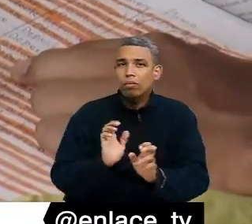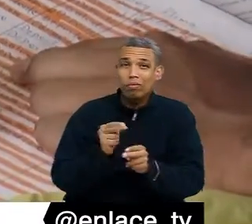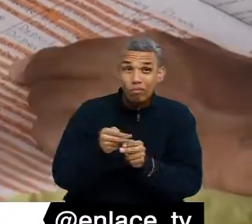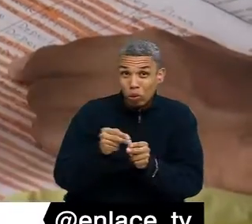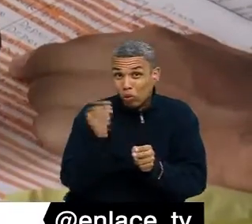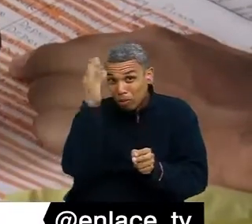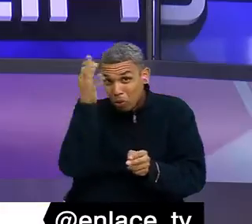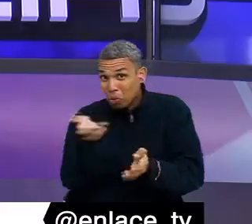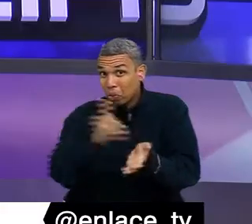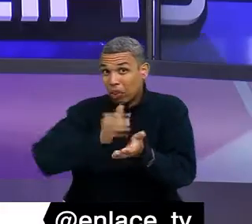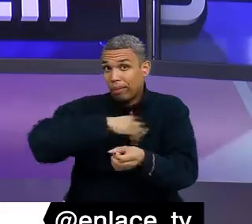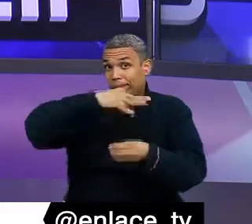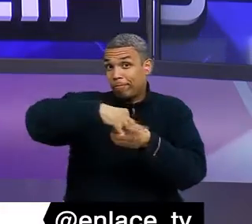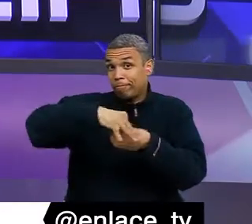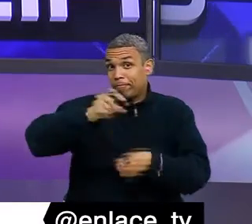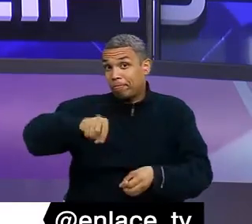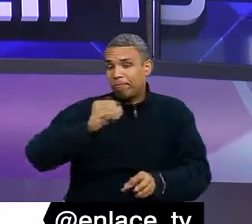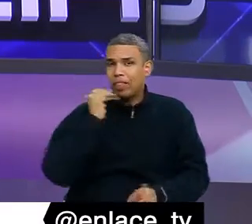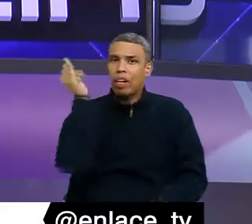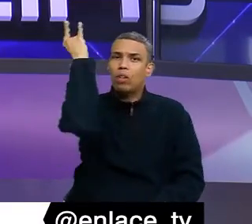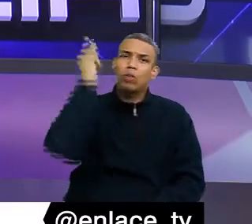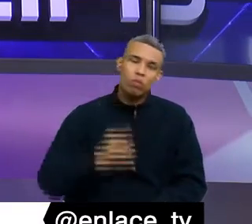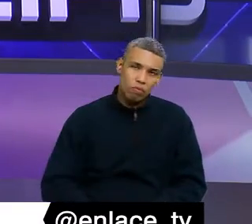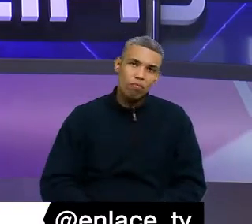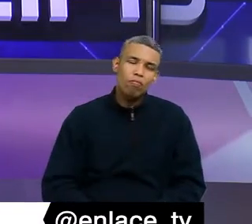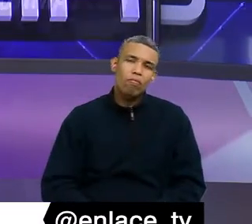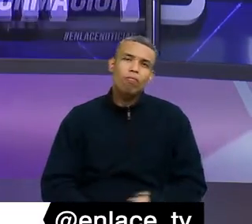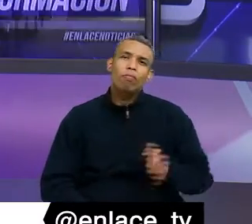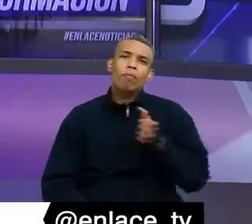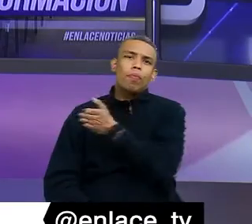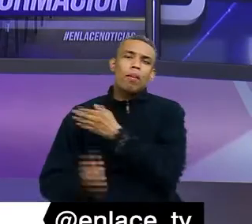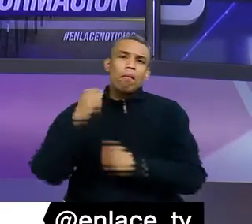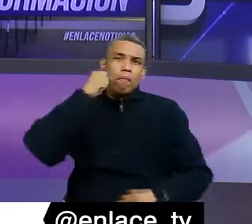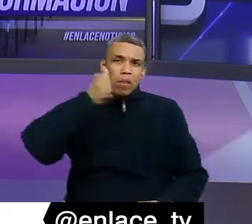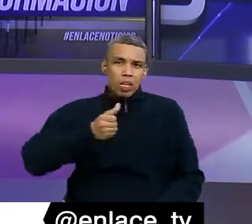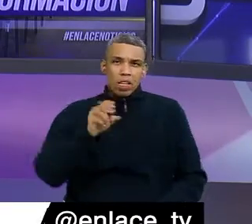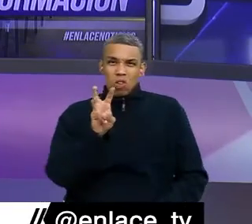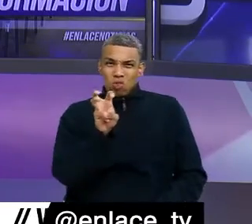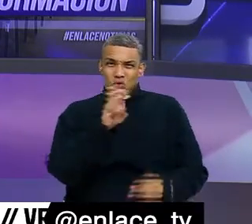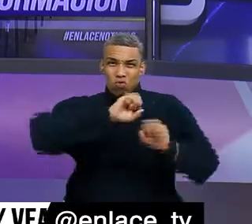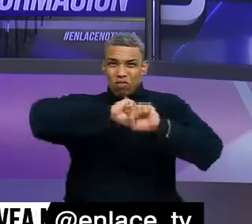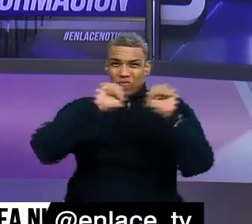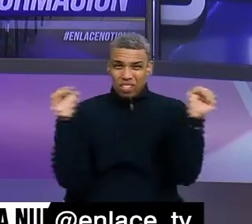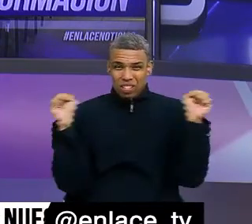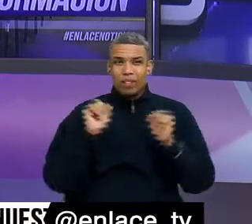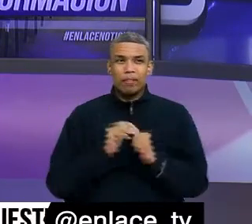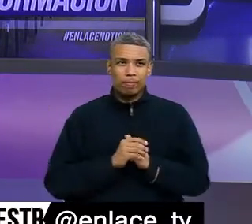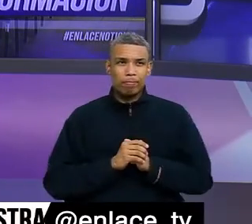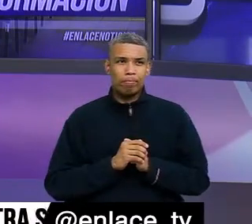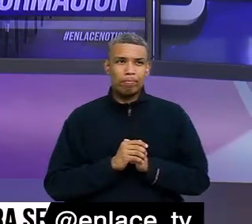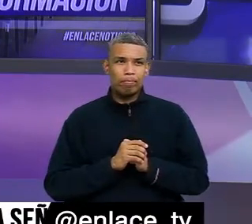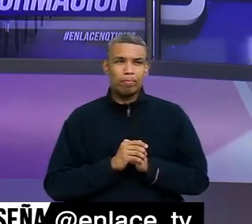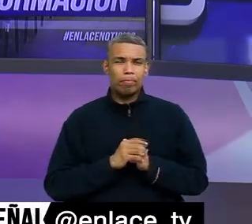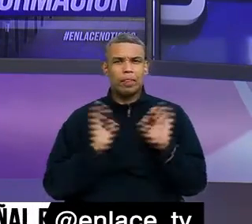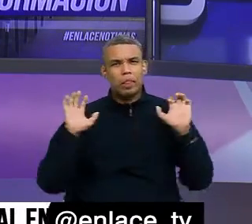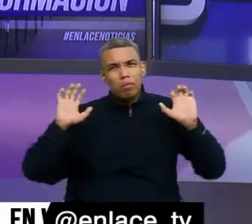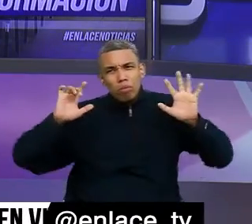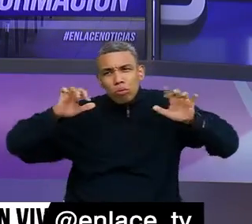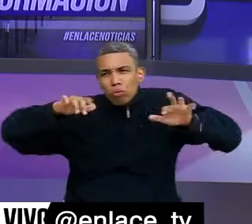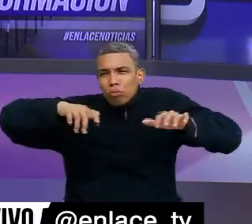lugar. Y mañana desde las 8 de la mañana en el auditorio del Centro Popular Comercial se reunirán